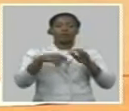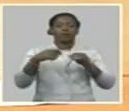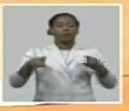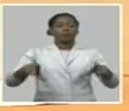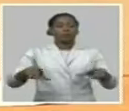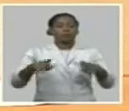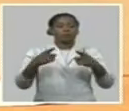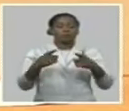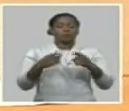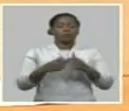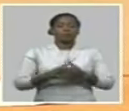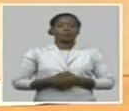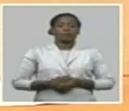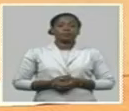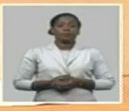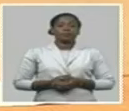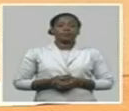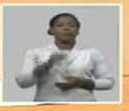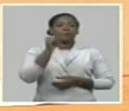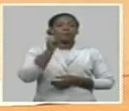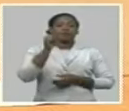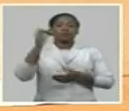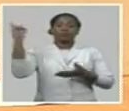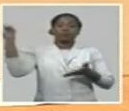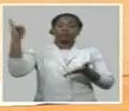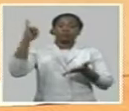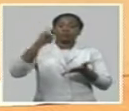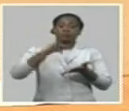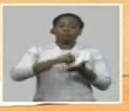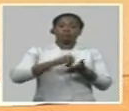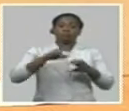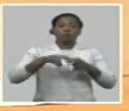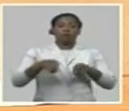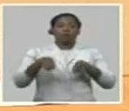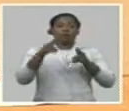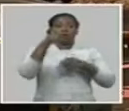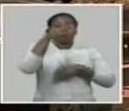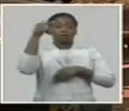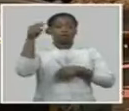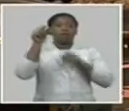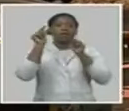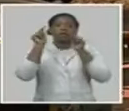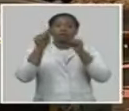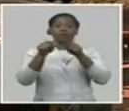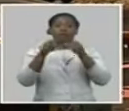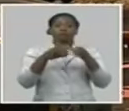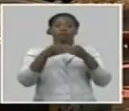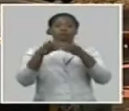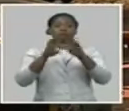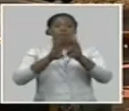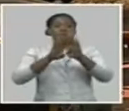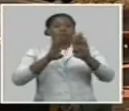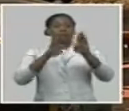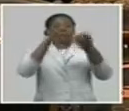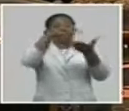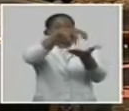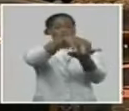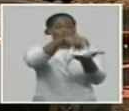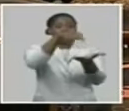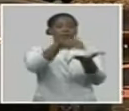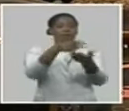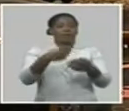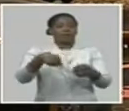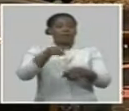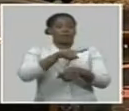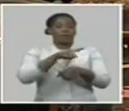aislamiento de todos los turistas que se encuentran en las instalaciones hoteleras ya lo reiteraba el primer ministro en el día de ayer nosotros